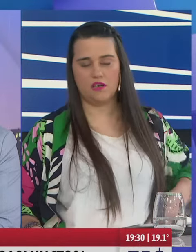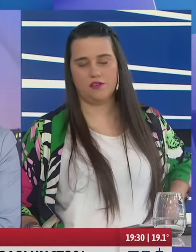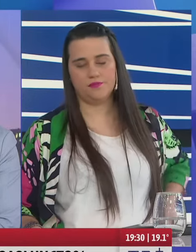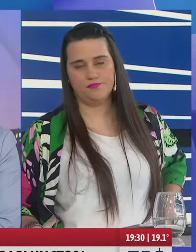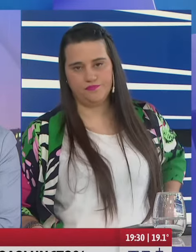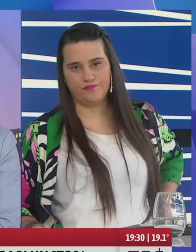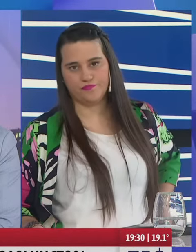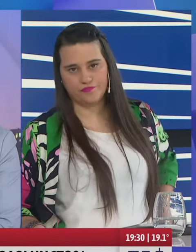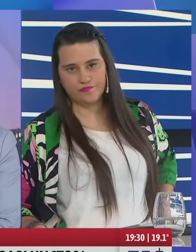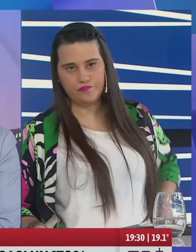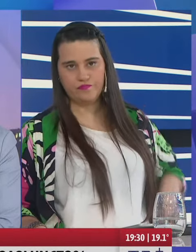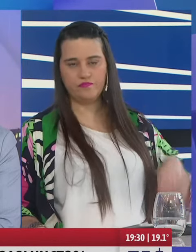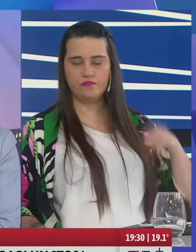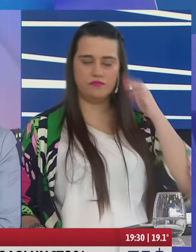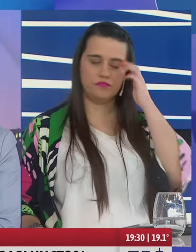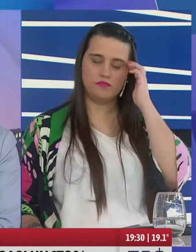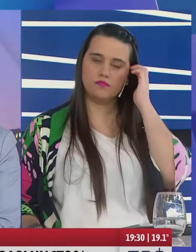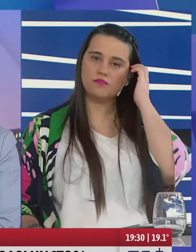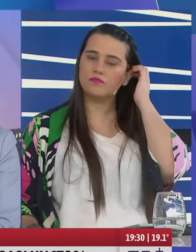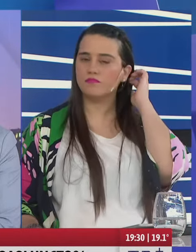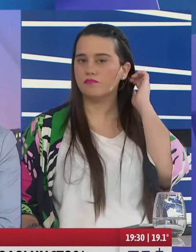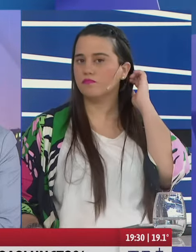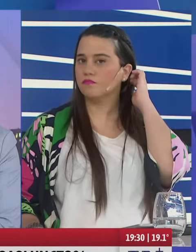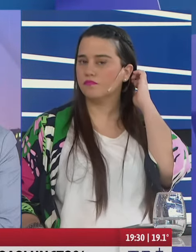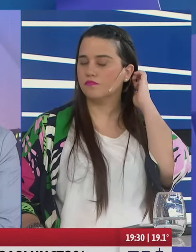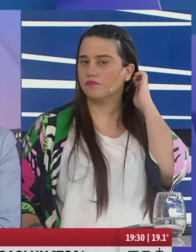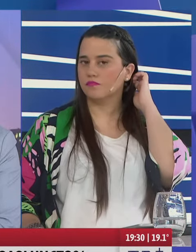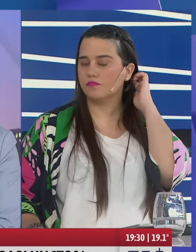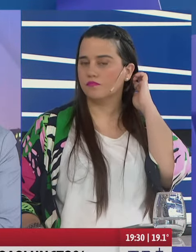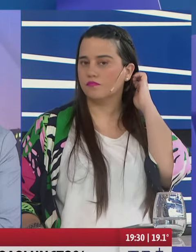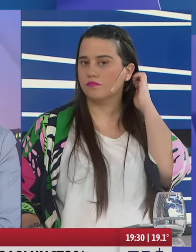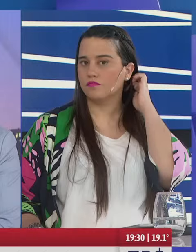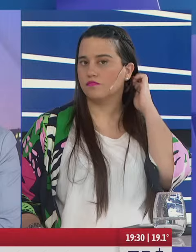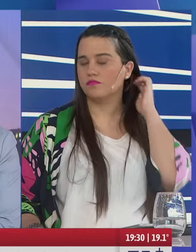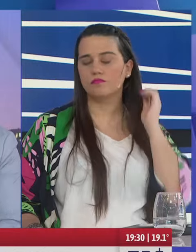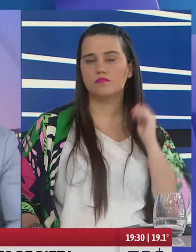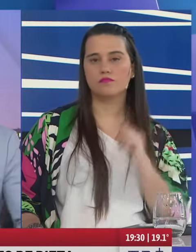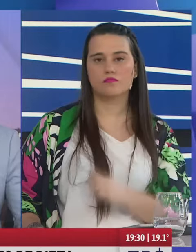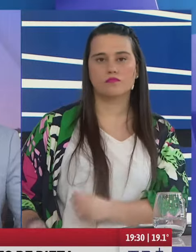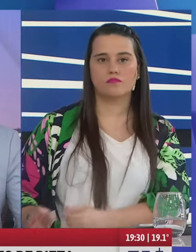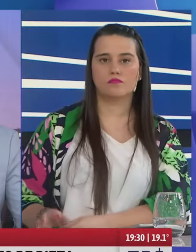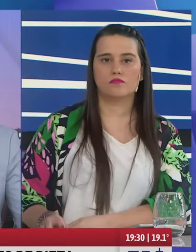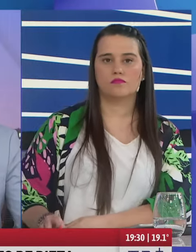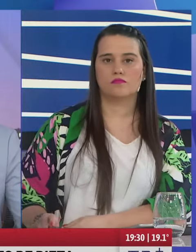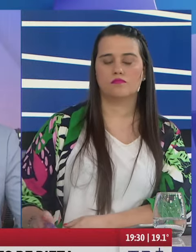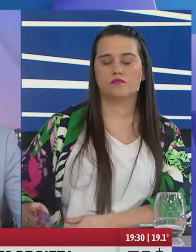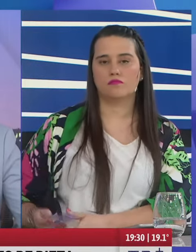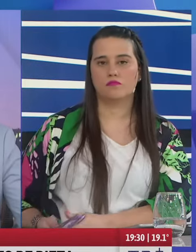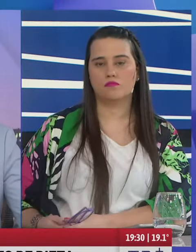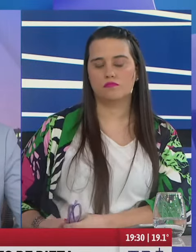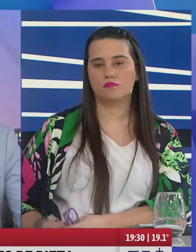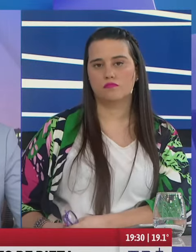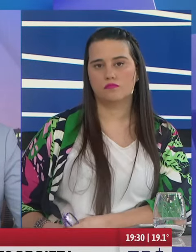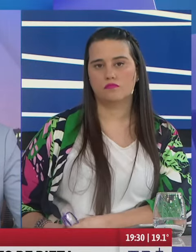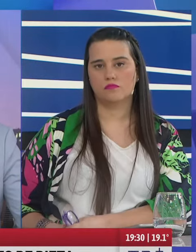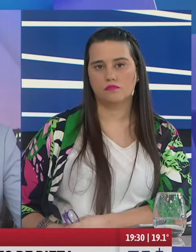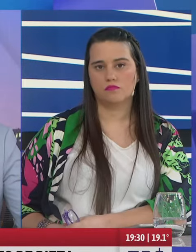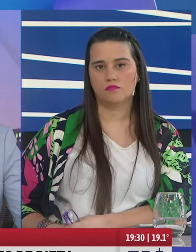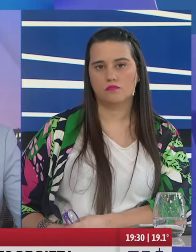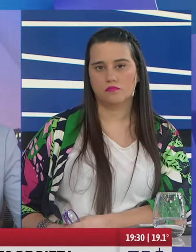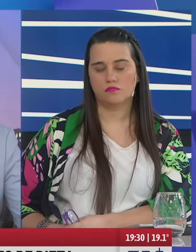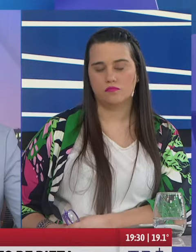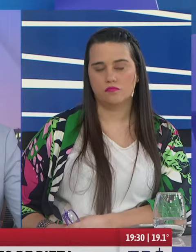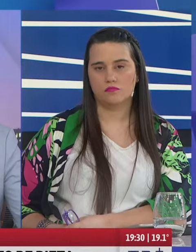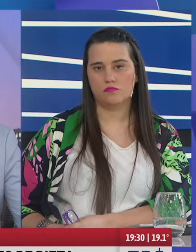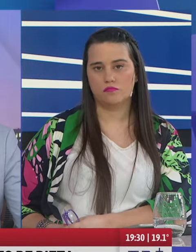definitiva también tiene una correlación en relación a lo que hoy gana un senador. Jubilados, $240 es lo